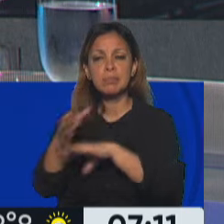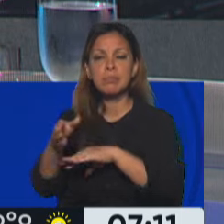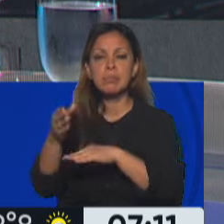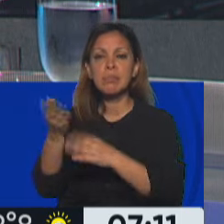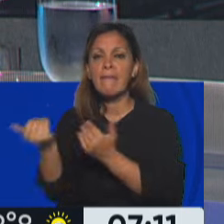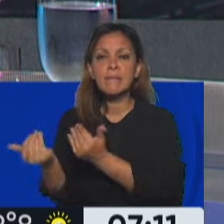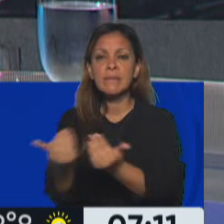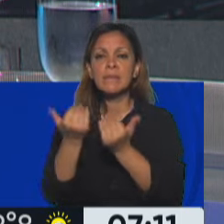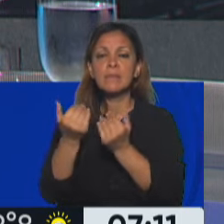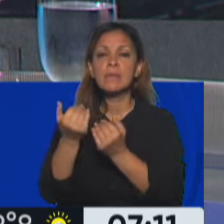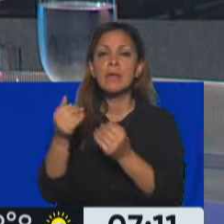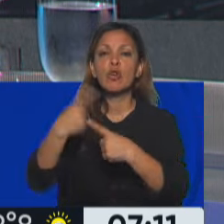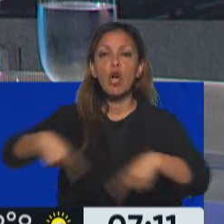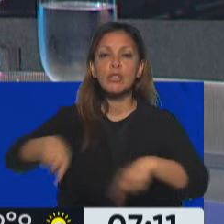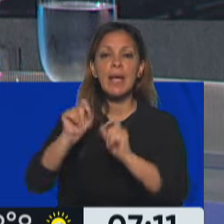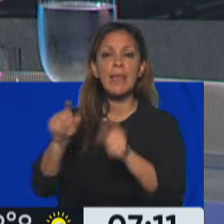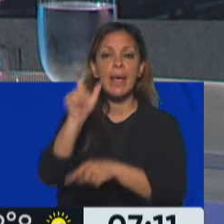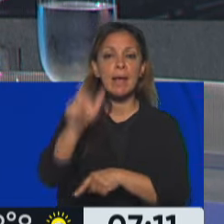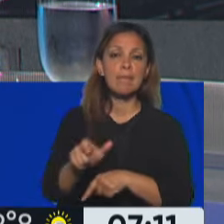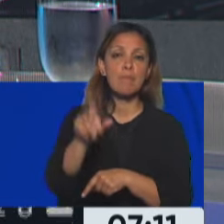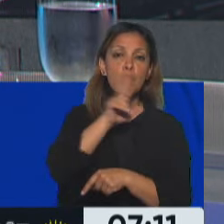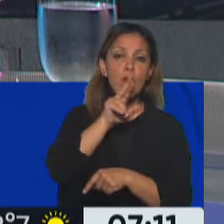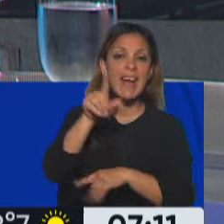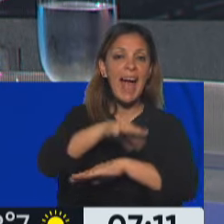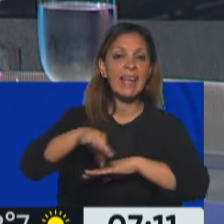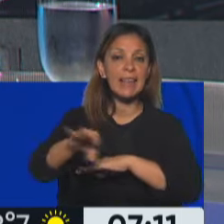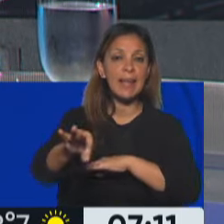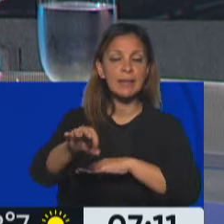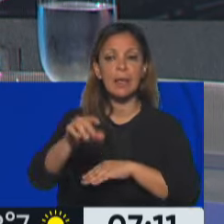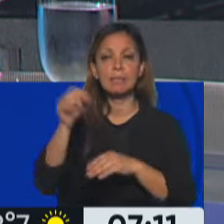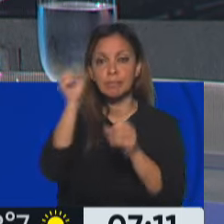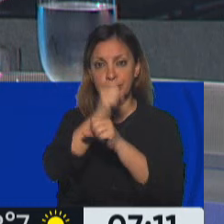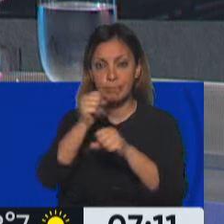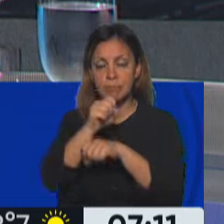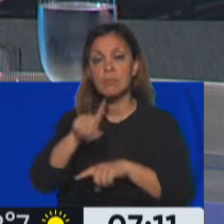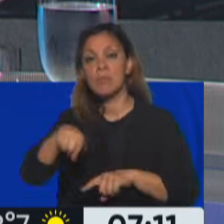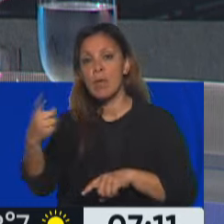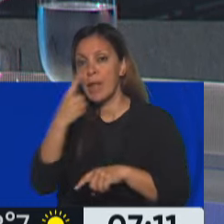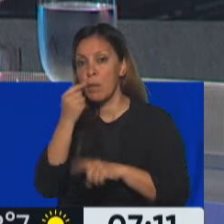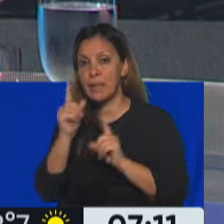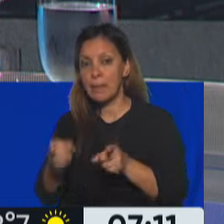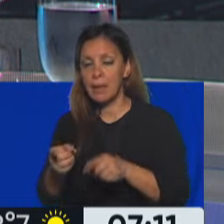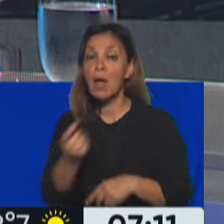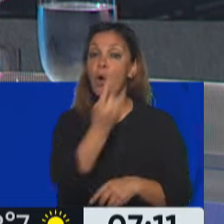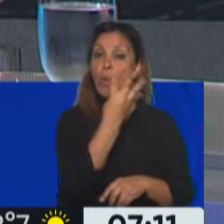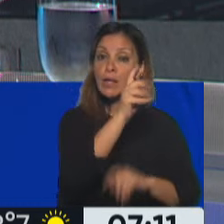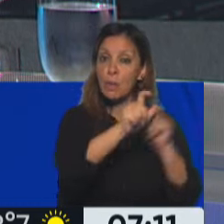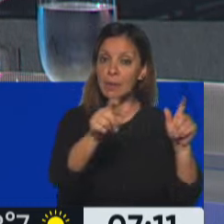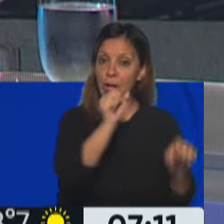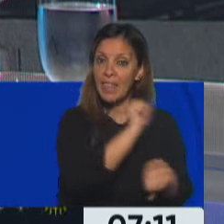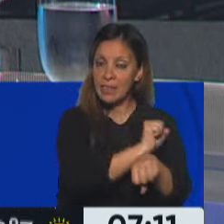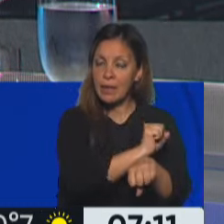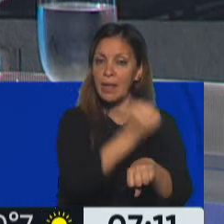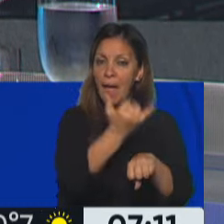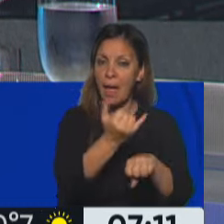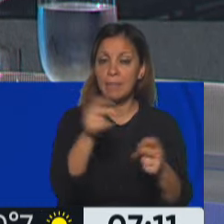en realidad en las últimas horas por disposición de la fiscal que está a cargo de la causa, y también declararon las cuatro personas que están demoradas, que están detenidas. Se